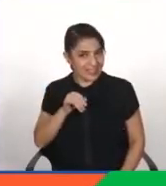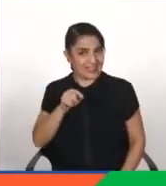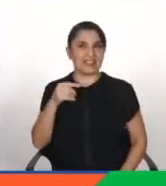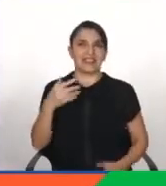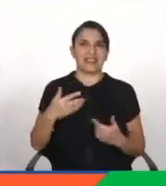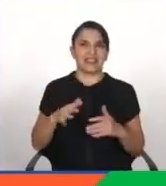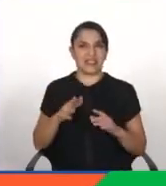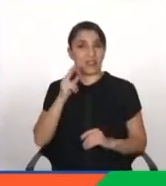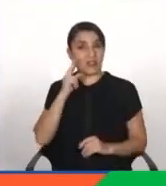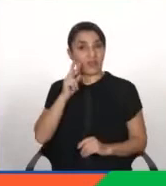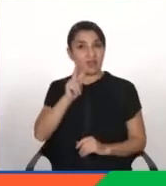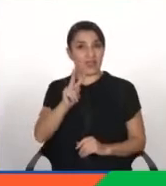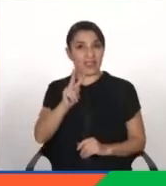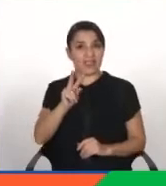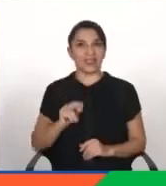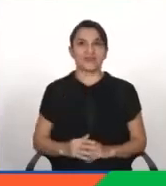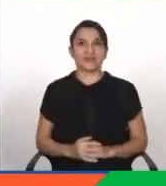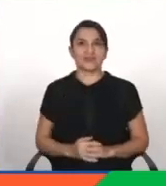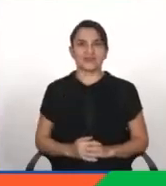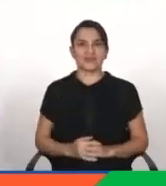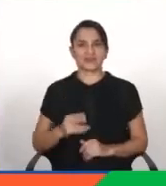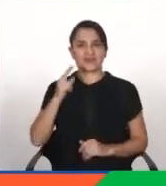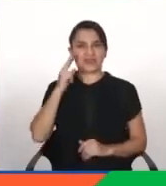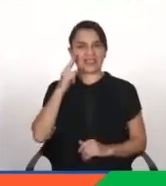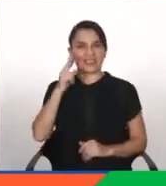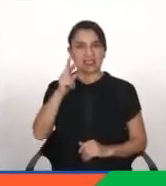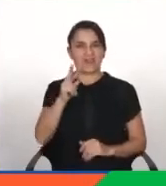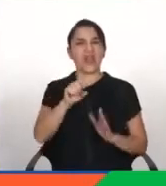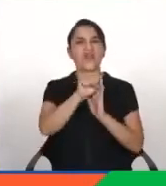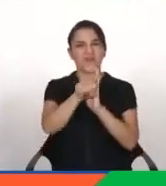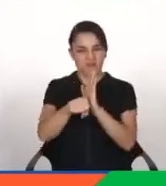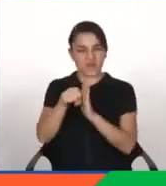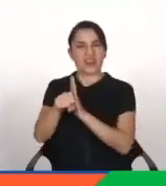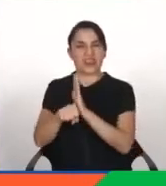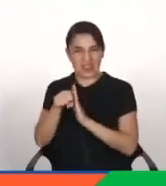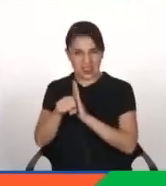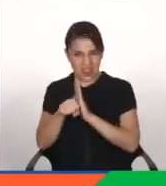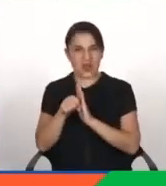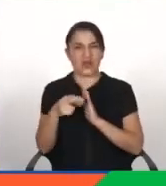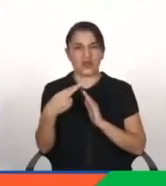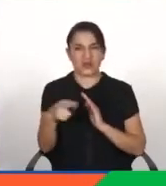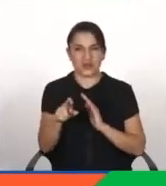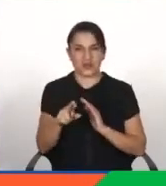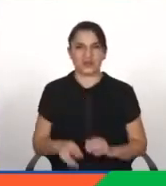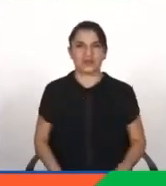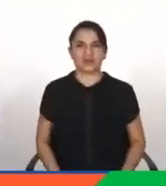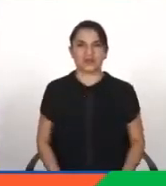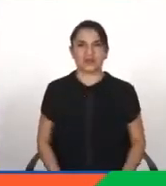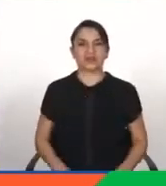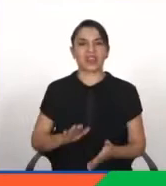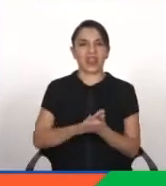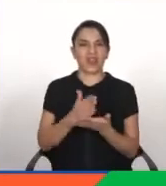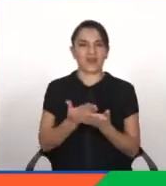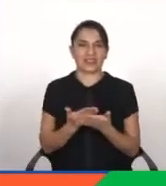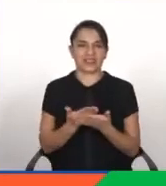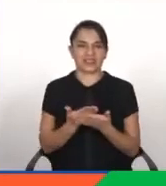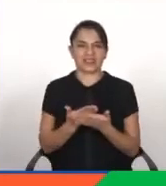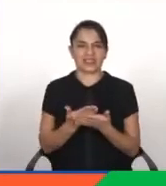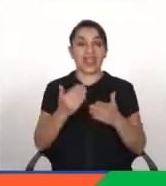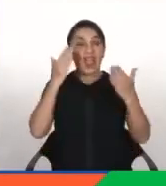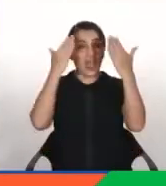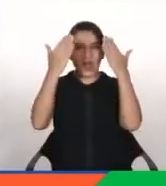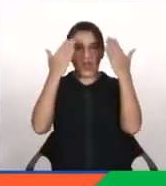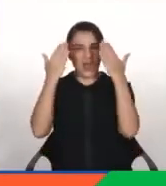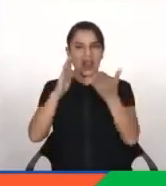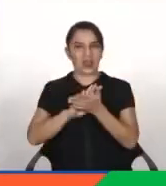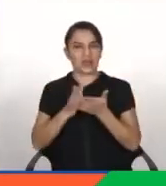cara por ahí, ¿no? Se ve un video tuyo. Ahí sí. Vale, pero me están viendo. ¿Cómo estás, Sandra? Ahora salgo. Hola, ¿qué tal?